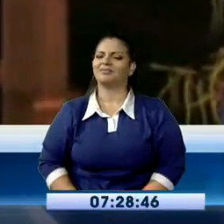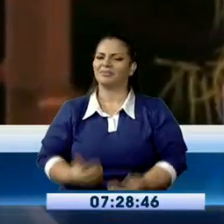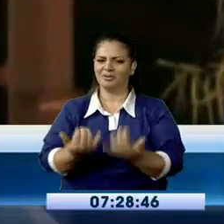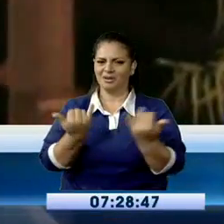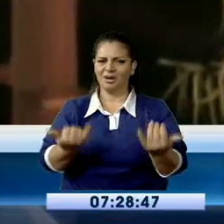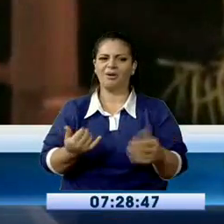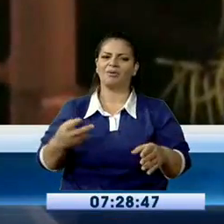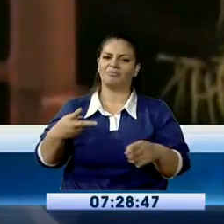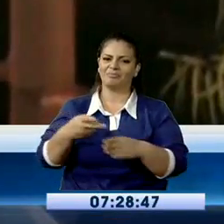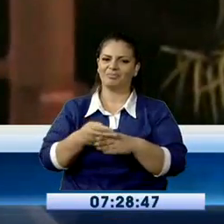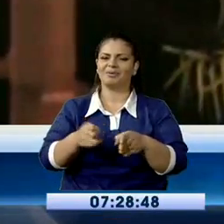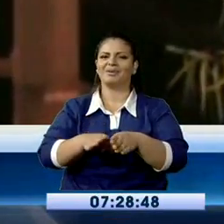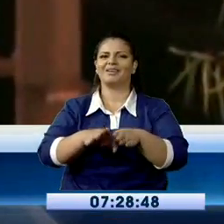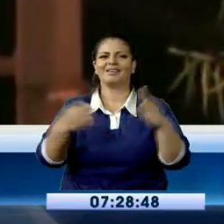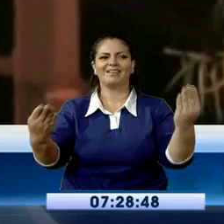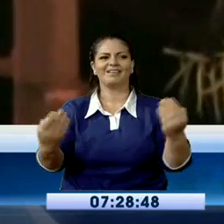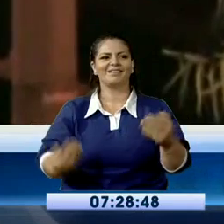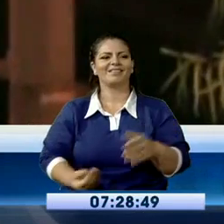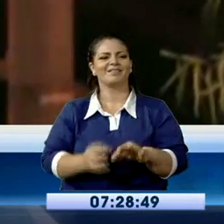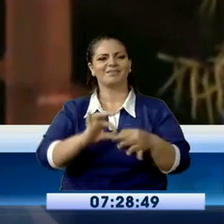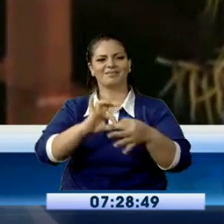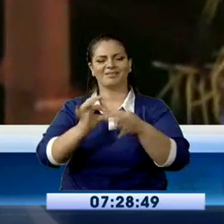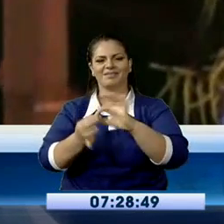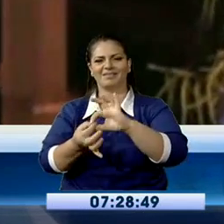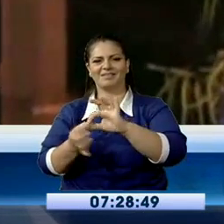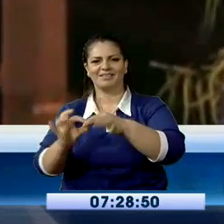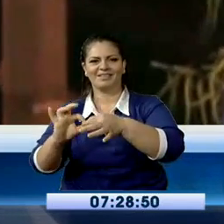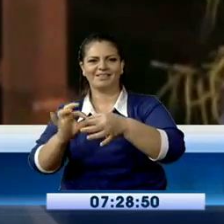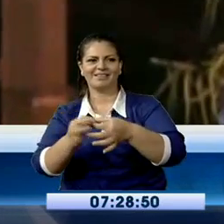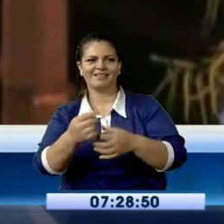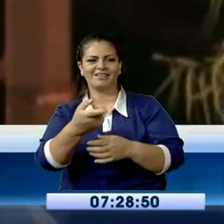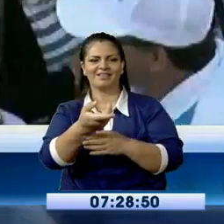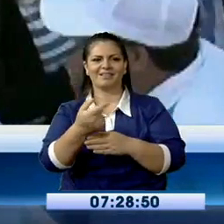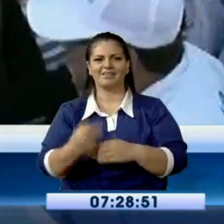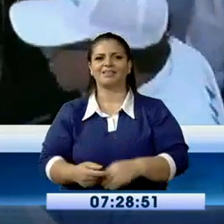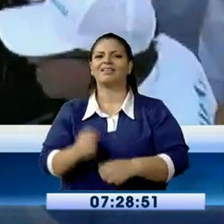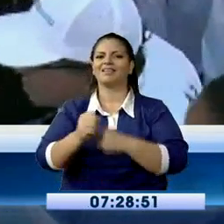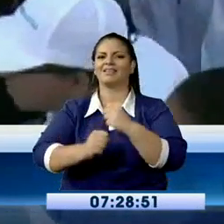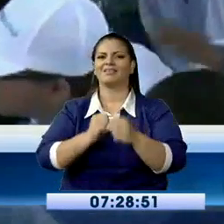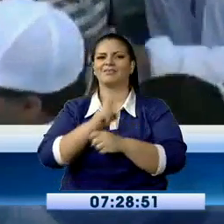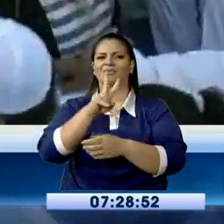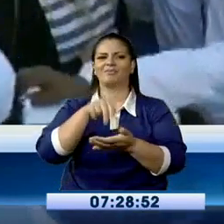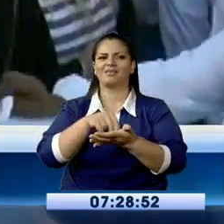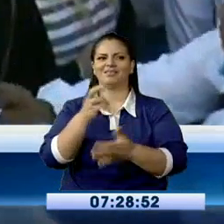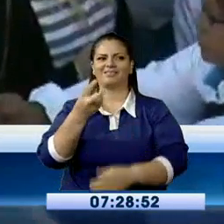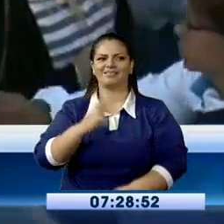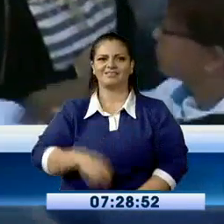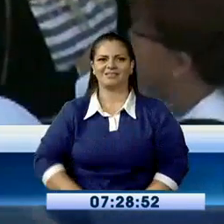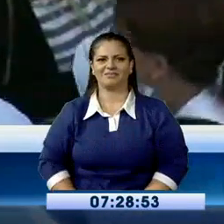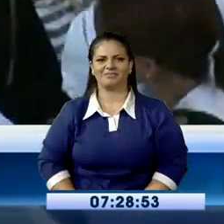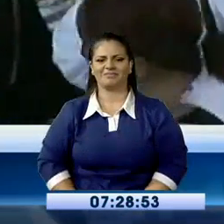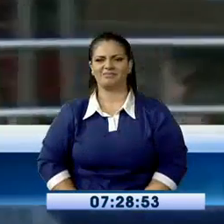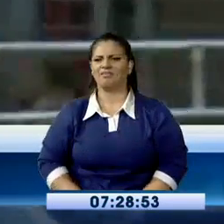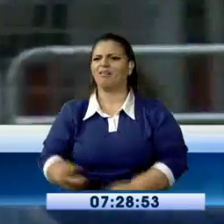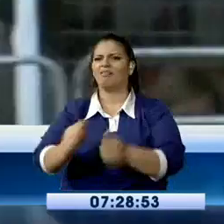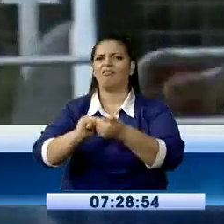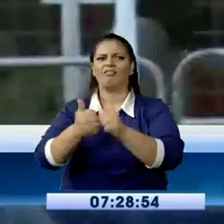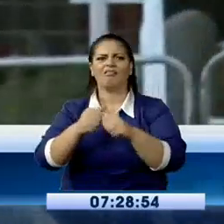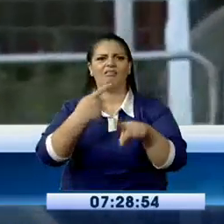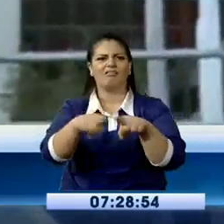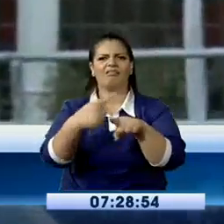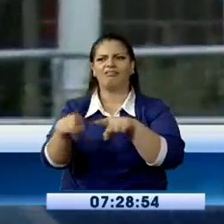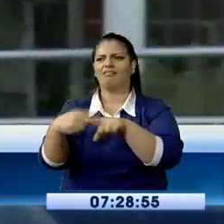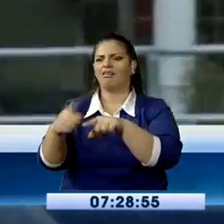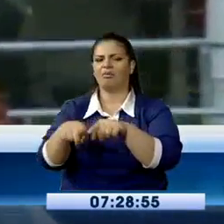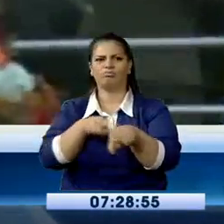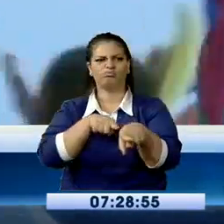Nacionales Prejuveniles y Juveniles 2016. Las competencias se desarrollarán en la sede principal Cuenca y en las